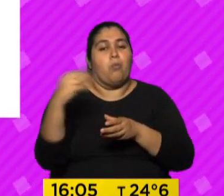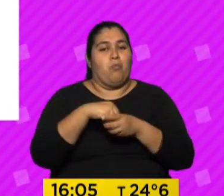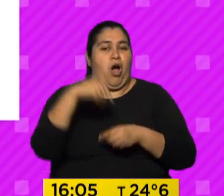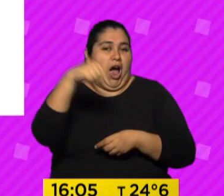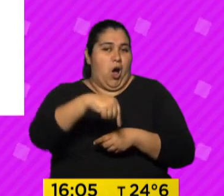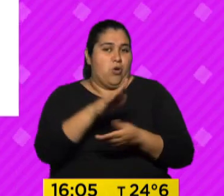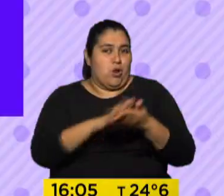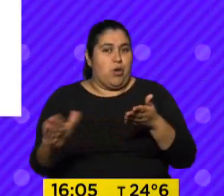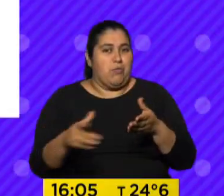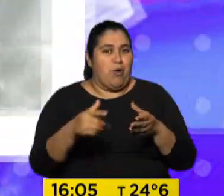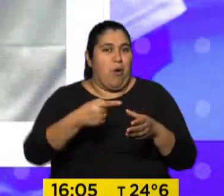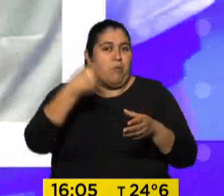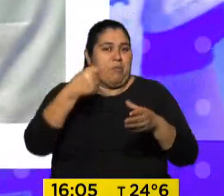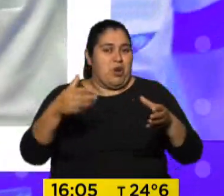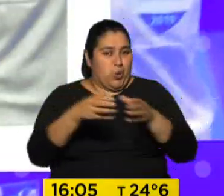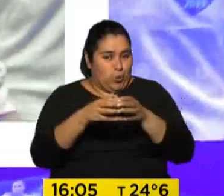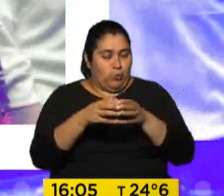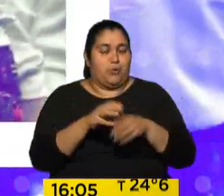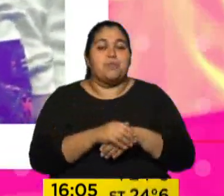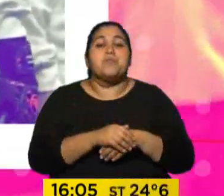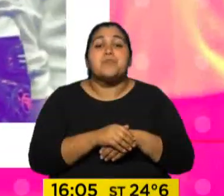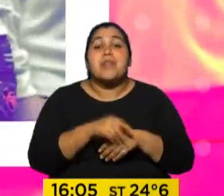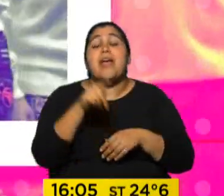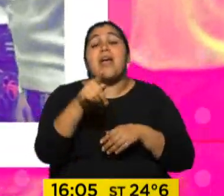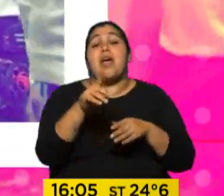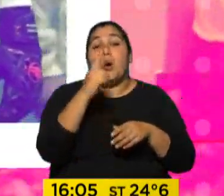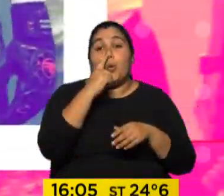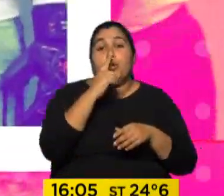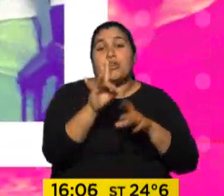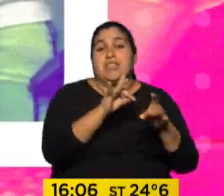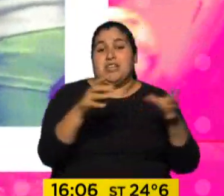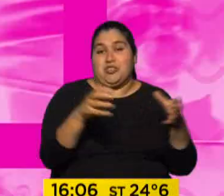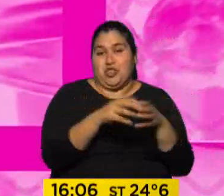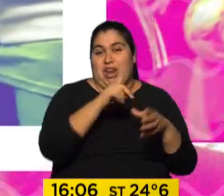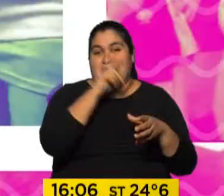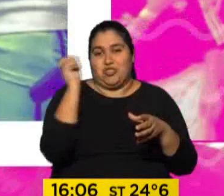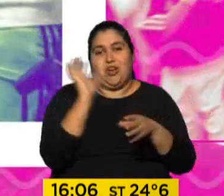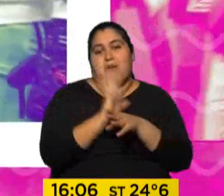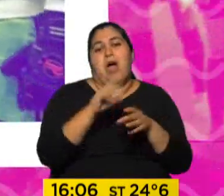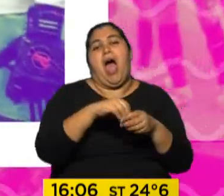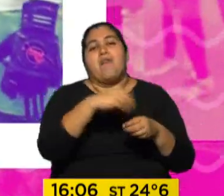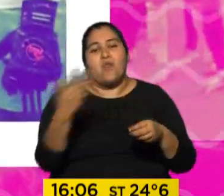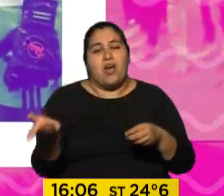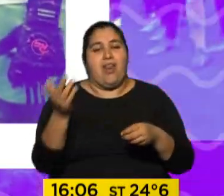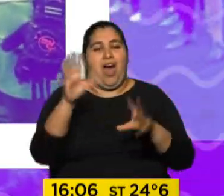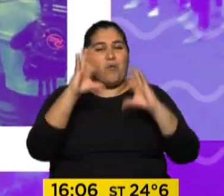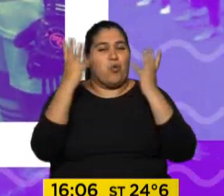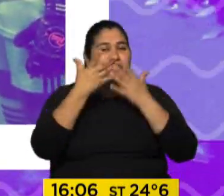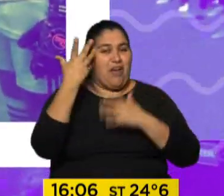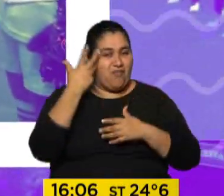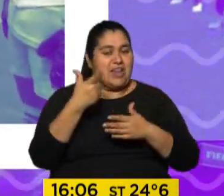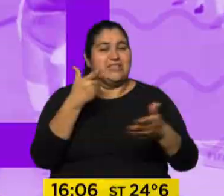la Primera División. En junio, la selección nacional quedó afuera del Mundial de Francia sin llegar a los octavos de